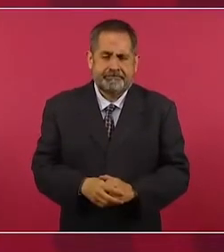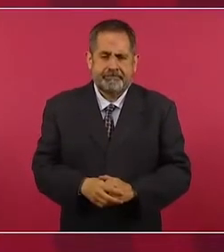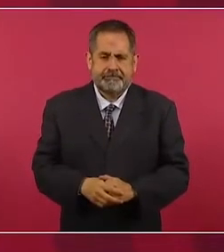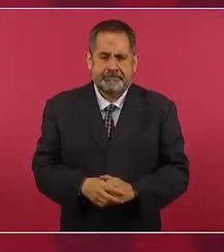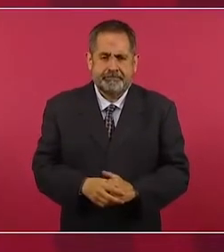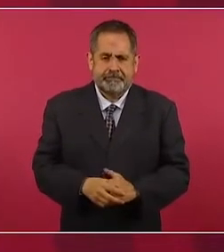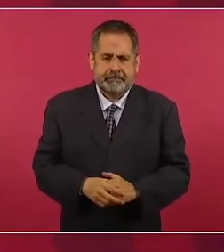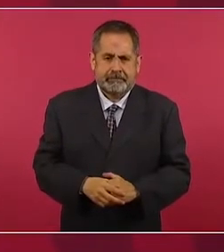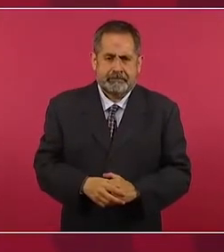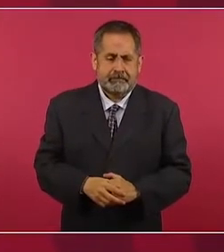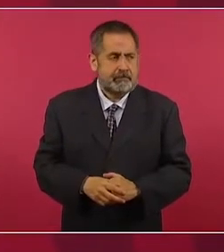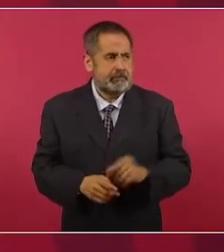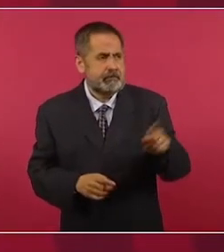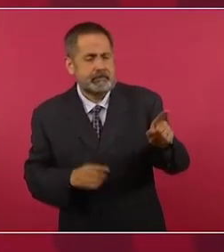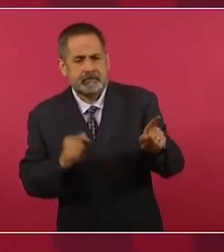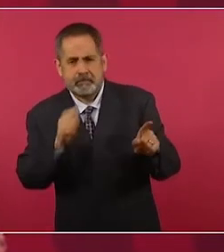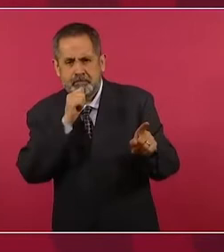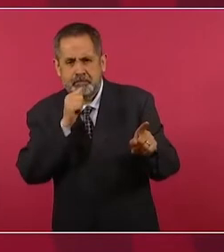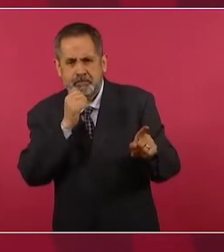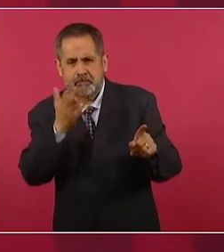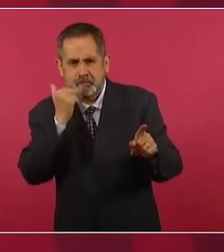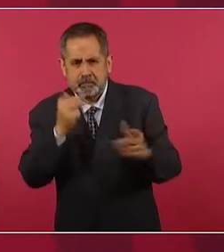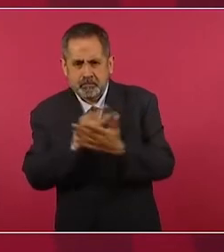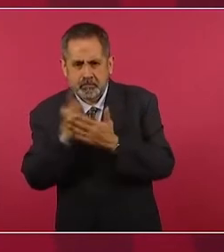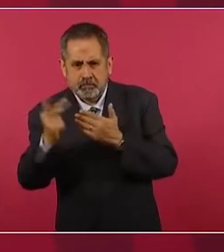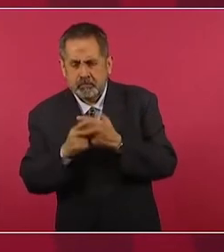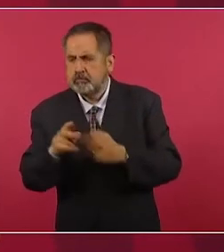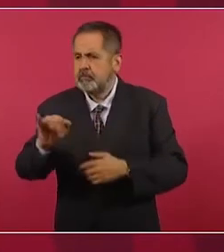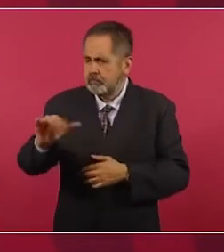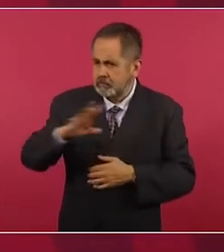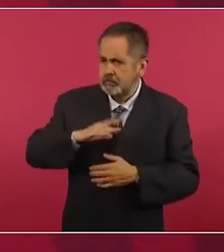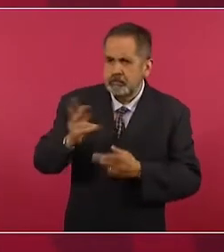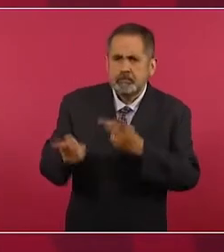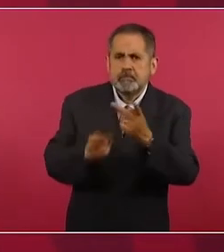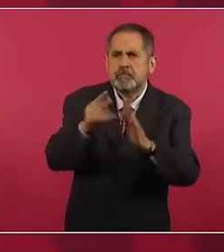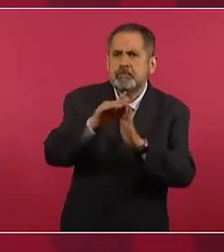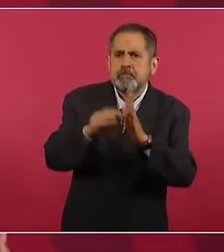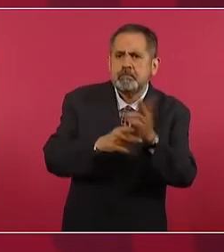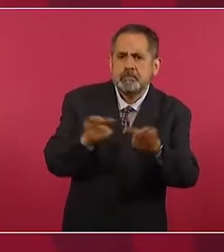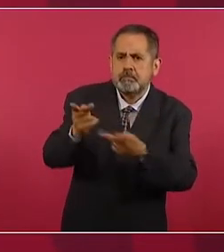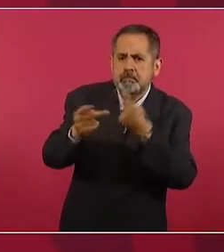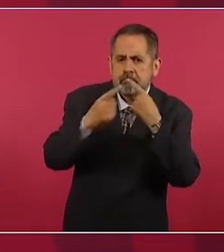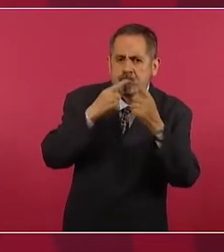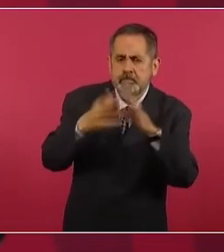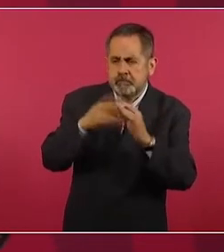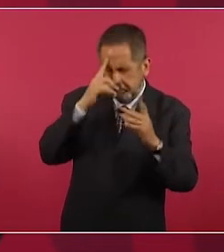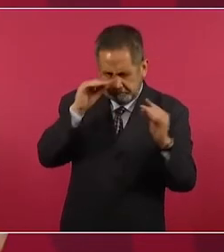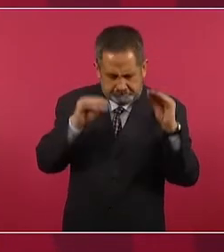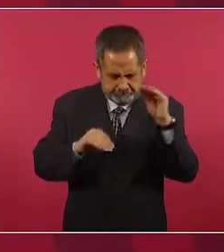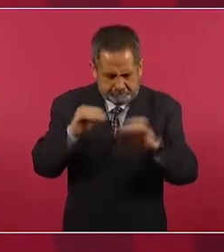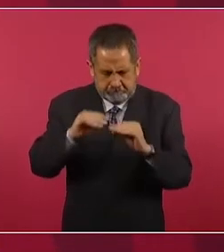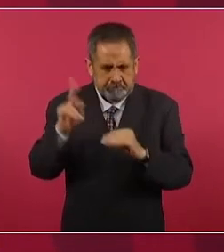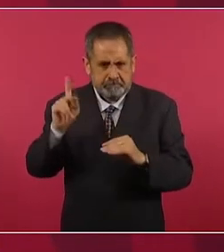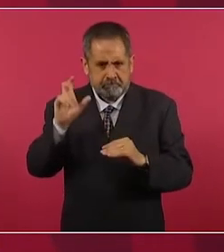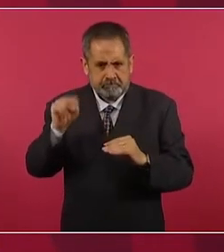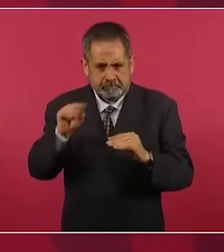Aunque no haya habido el programa piloto. Es que sí hubo consulta para la elaboración del plan.